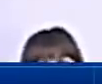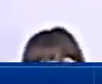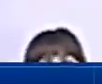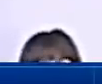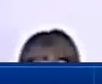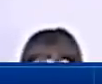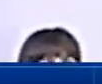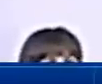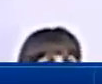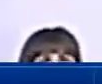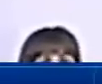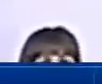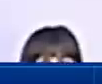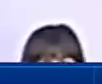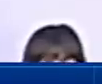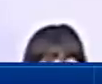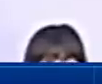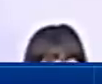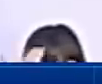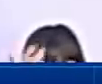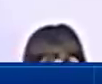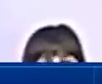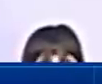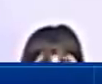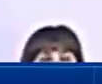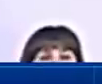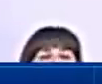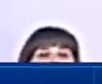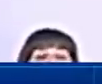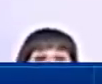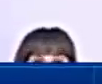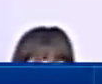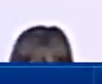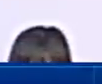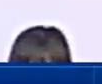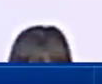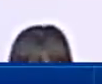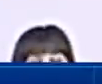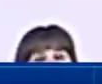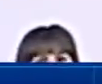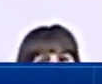corazón. Hoy lo has hecho, enhorabuena. En todo caso, señor Feijóo,